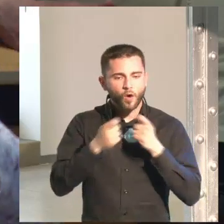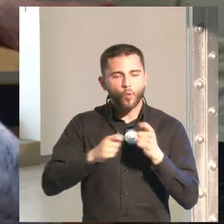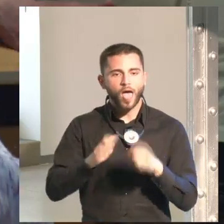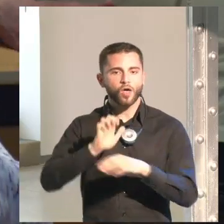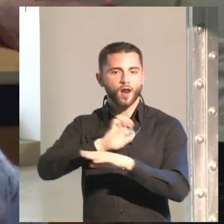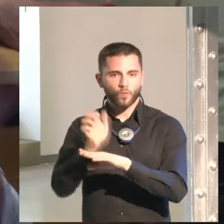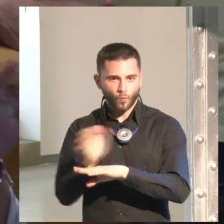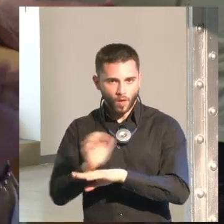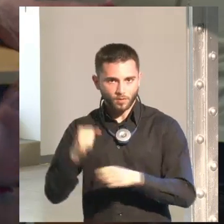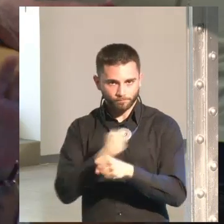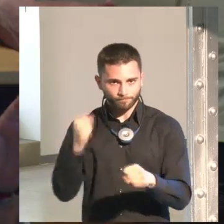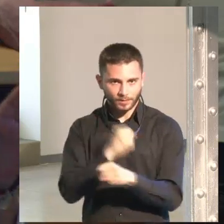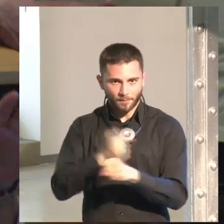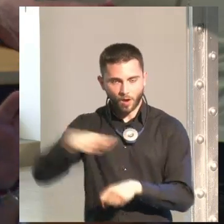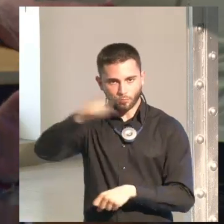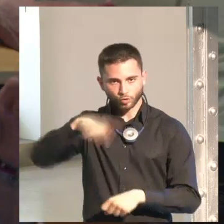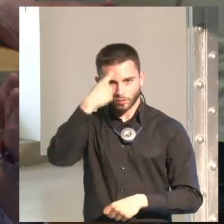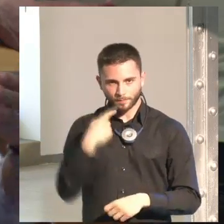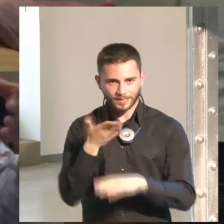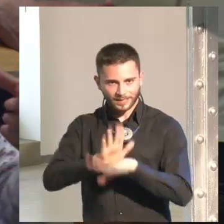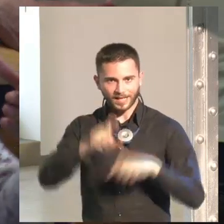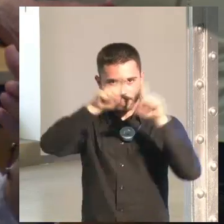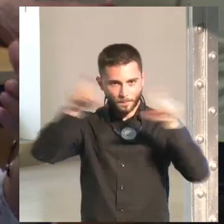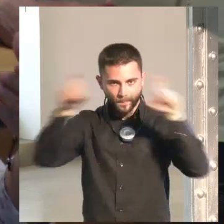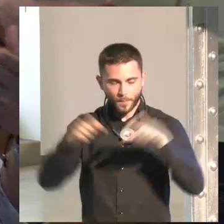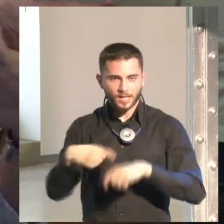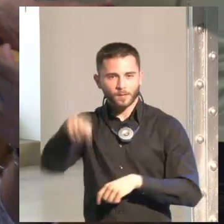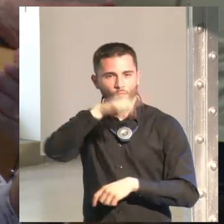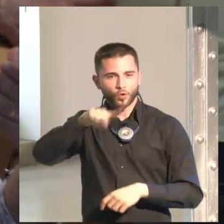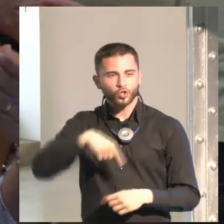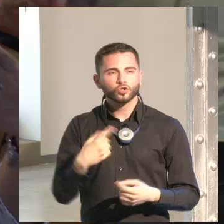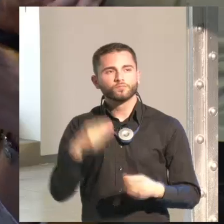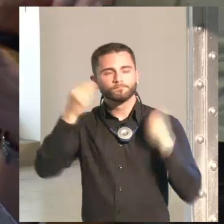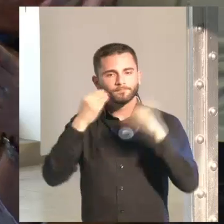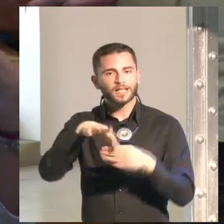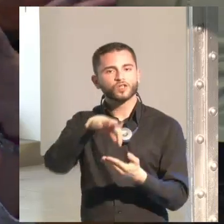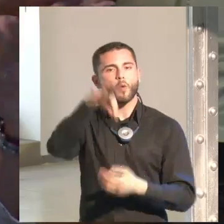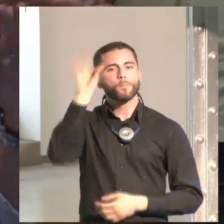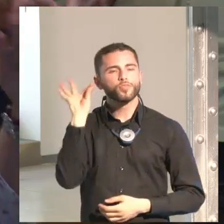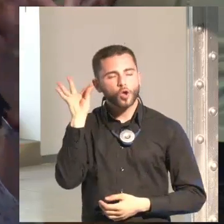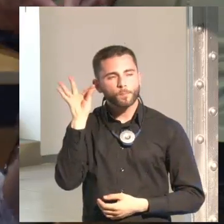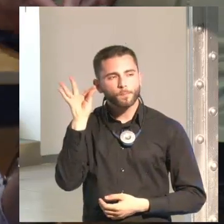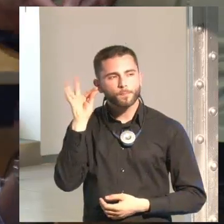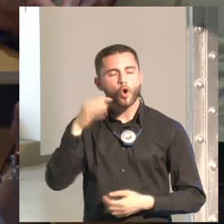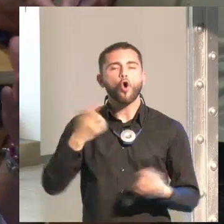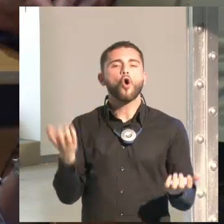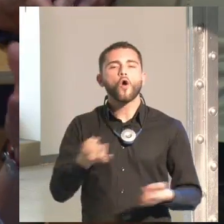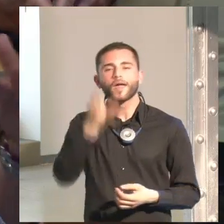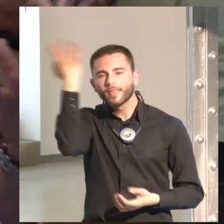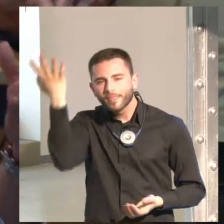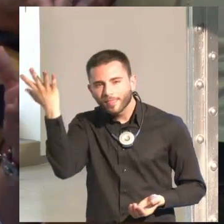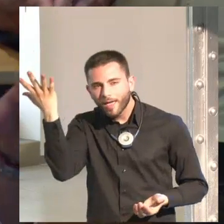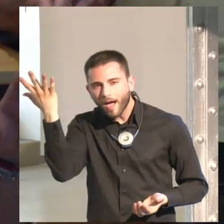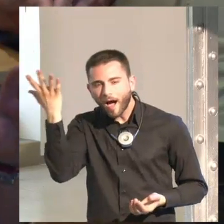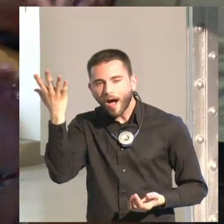Ustedes como representantes de las empresas, ¿cuál es la opción o la idea que le pueden dar